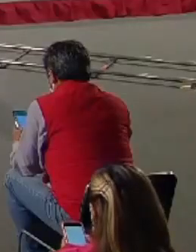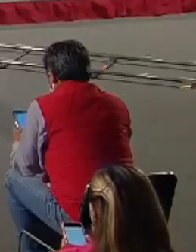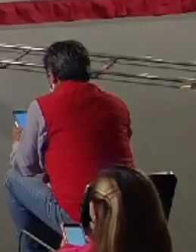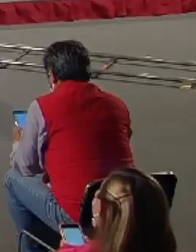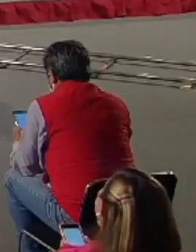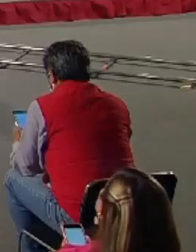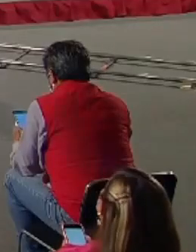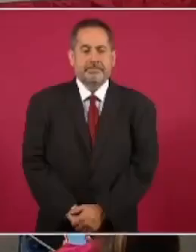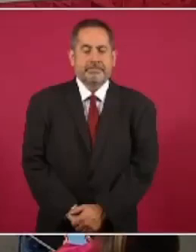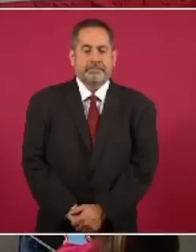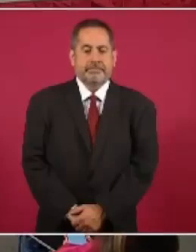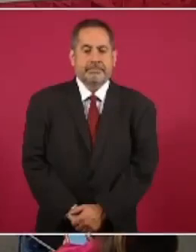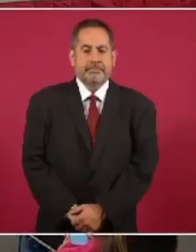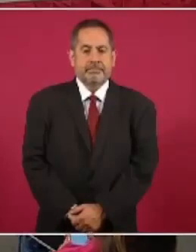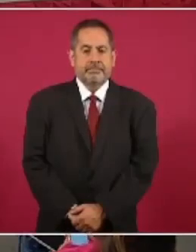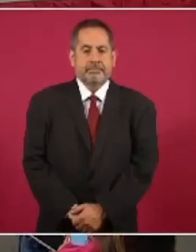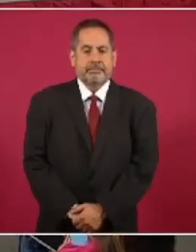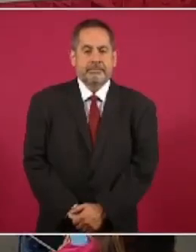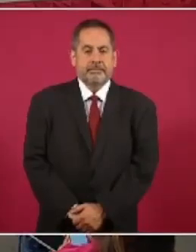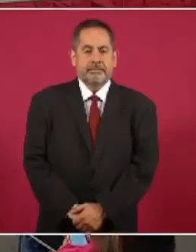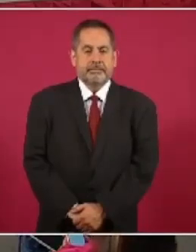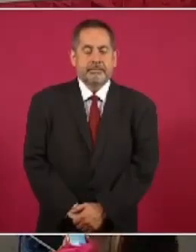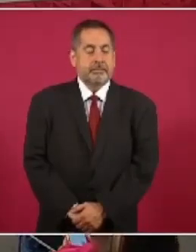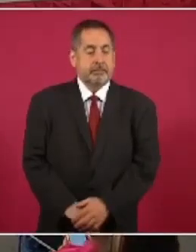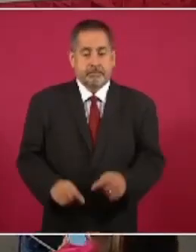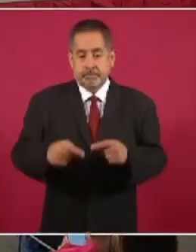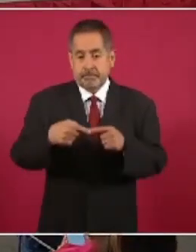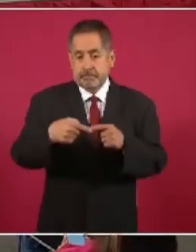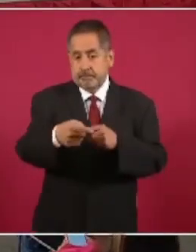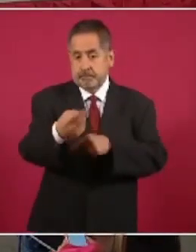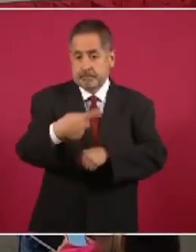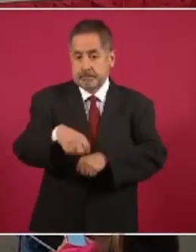Es una semana patria.